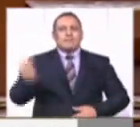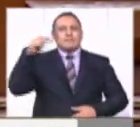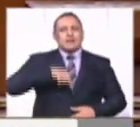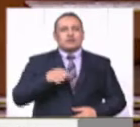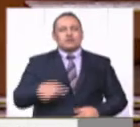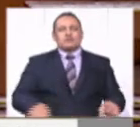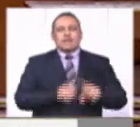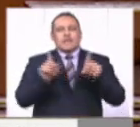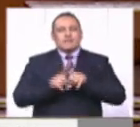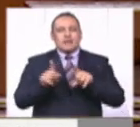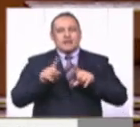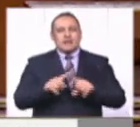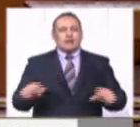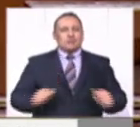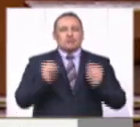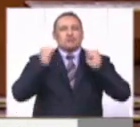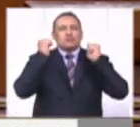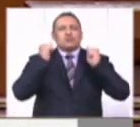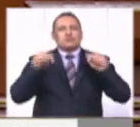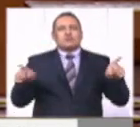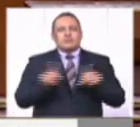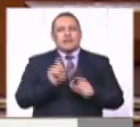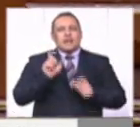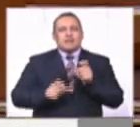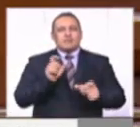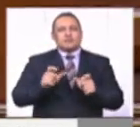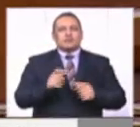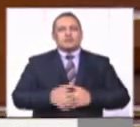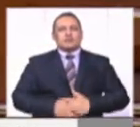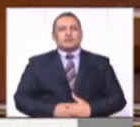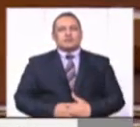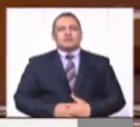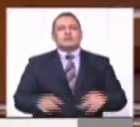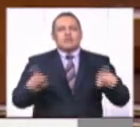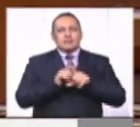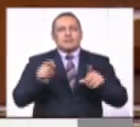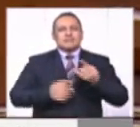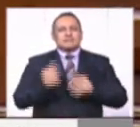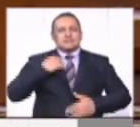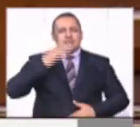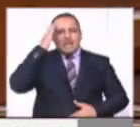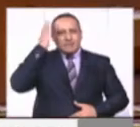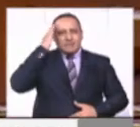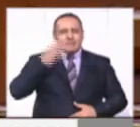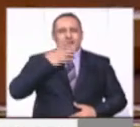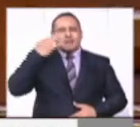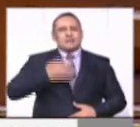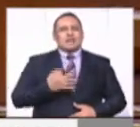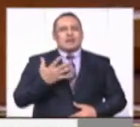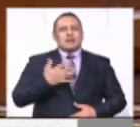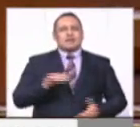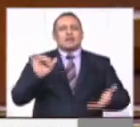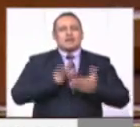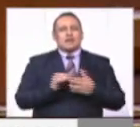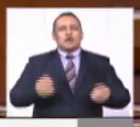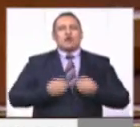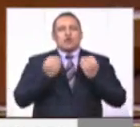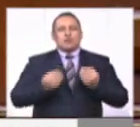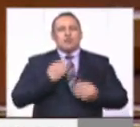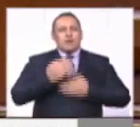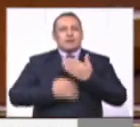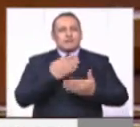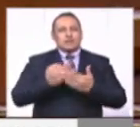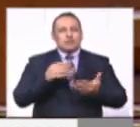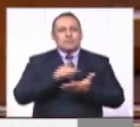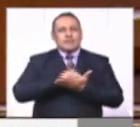a levantar a la población Sabiendo positivamente que conforme pasaron